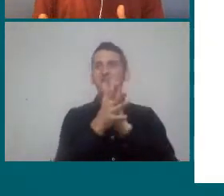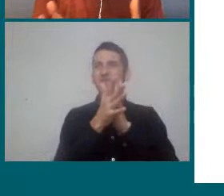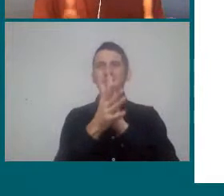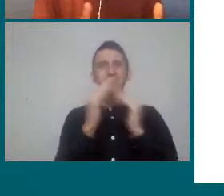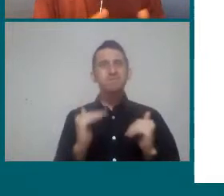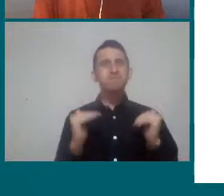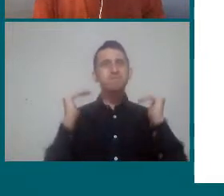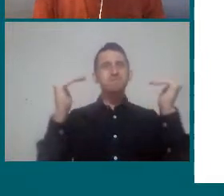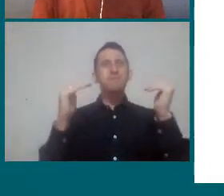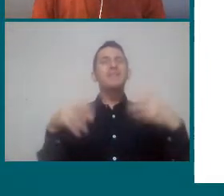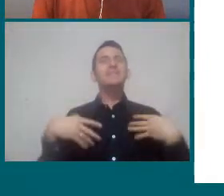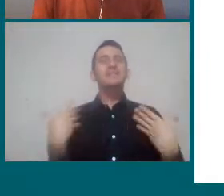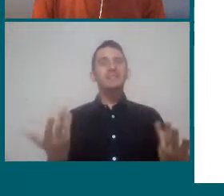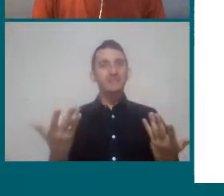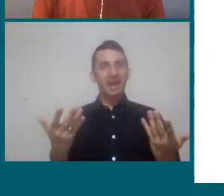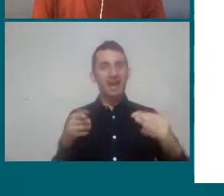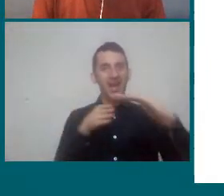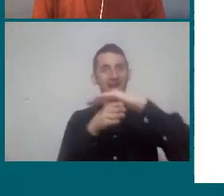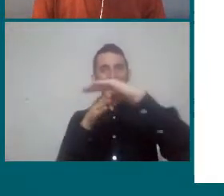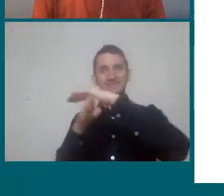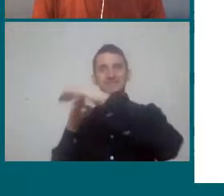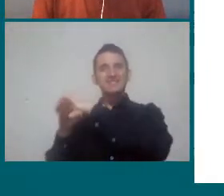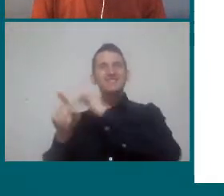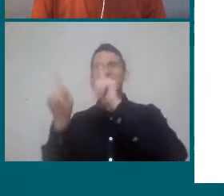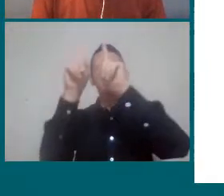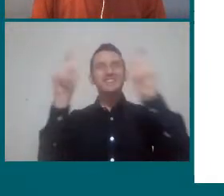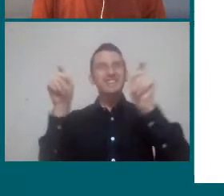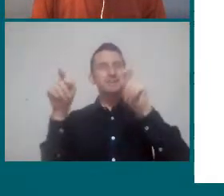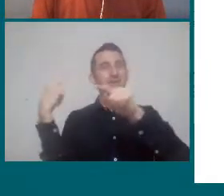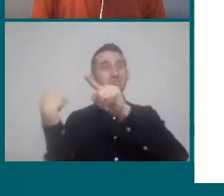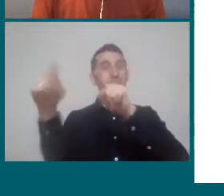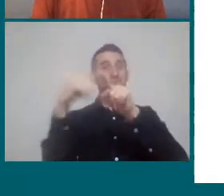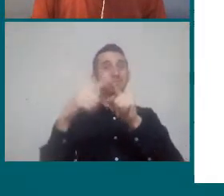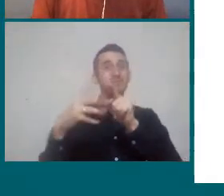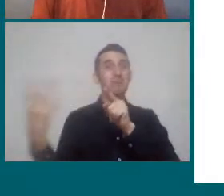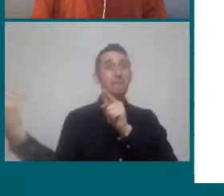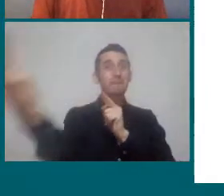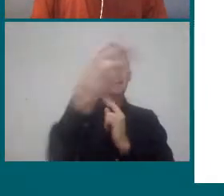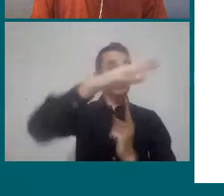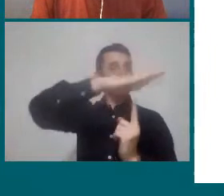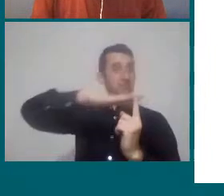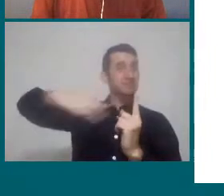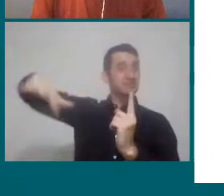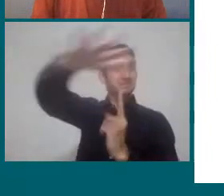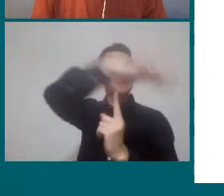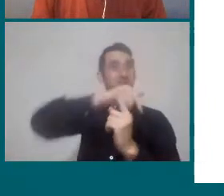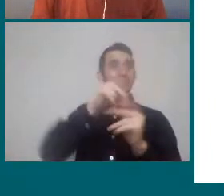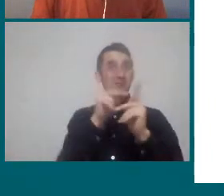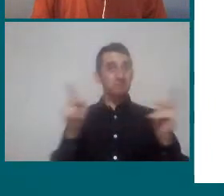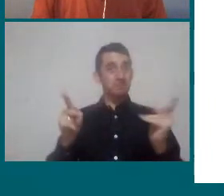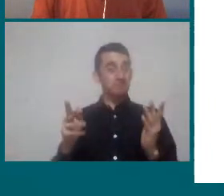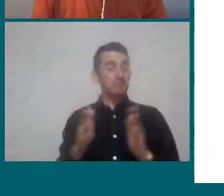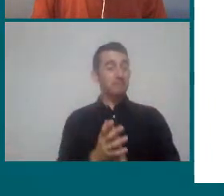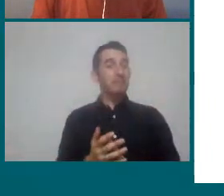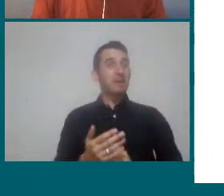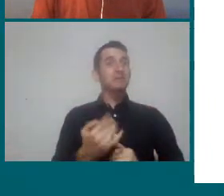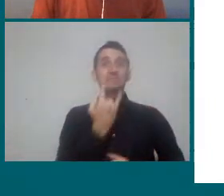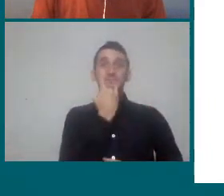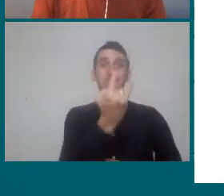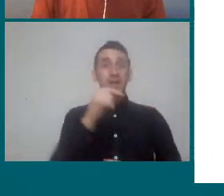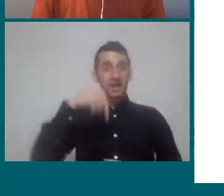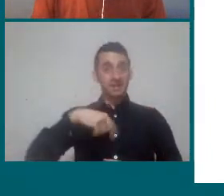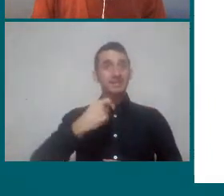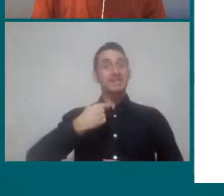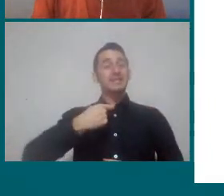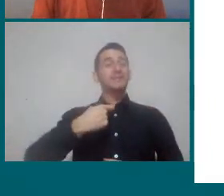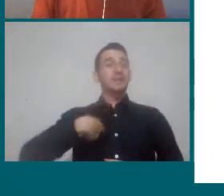que genere mayor acceso al resto de personas. Entonces, yo creo que es un reto muy interesante. Aquí en España ha sido